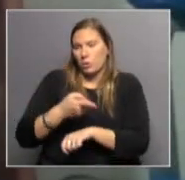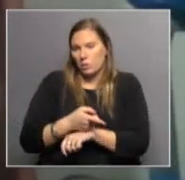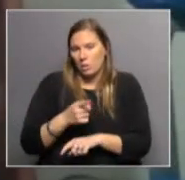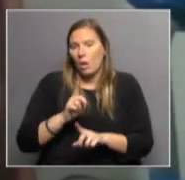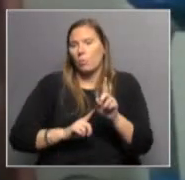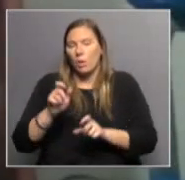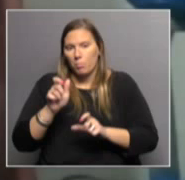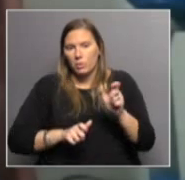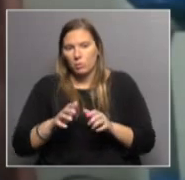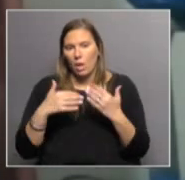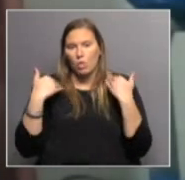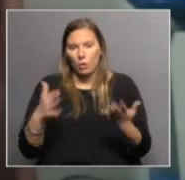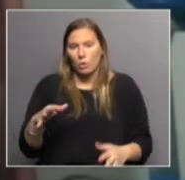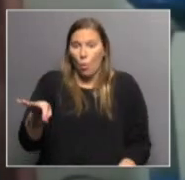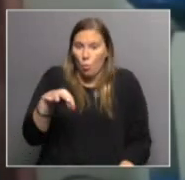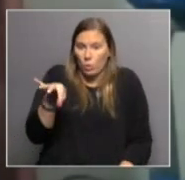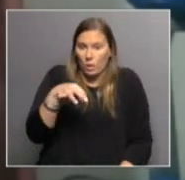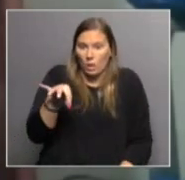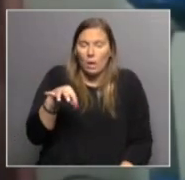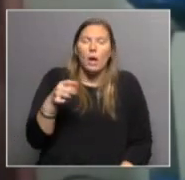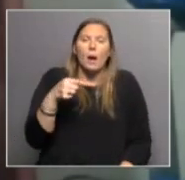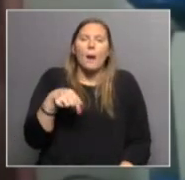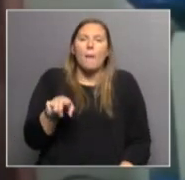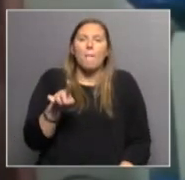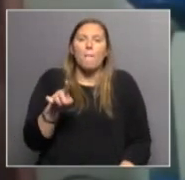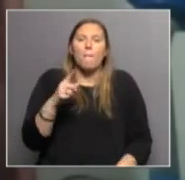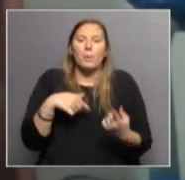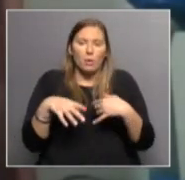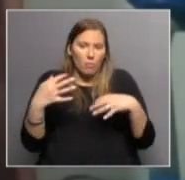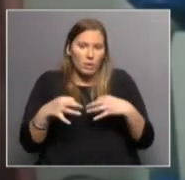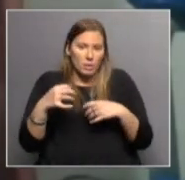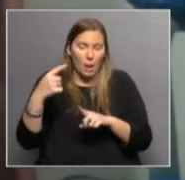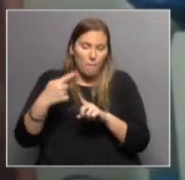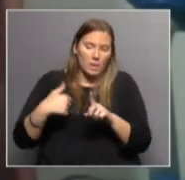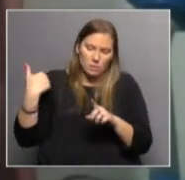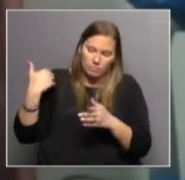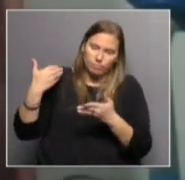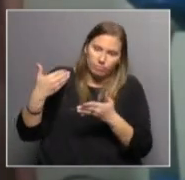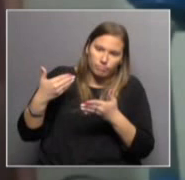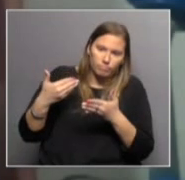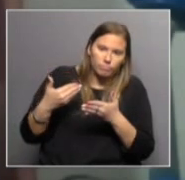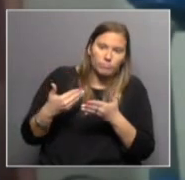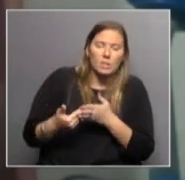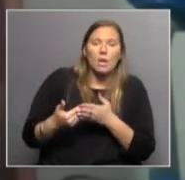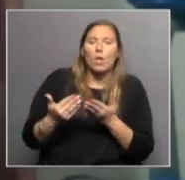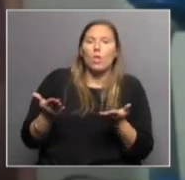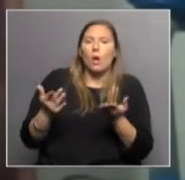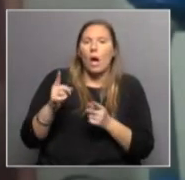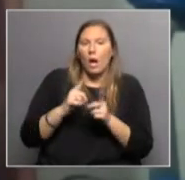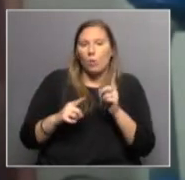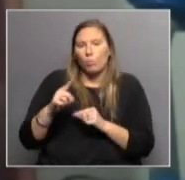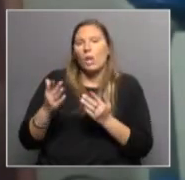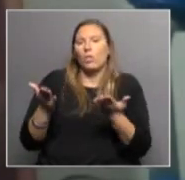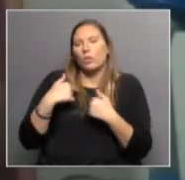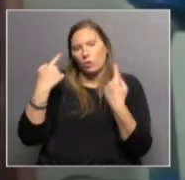ha preferido hacer una donación única, pero realmente a lo largo de estos meses hemos recibido algún otro tipo